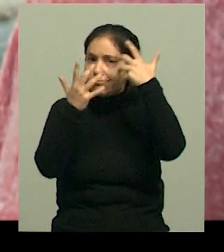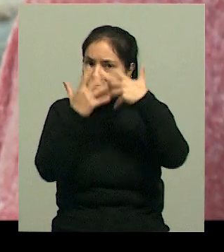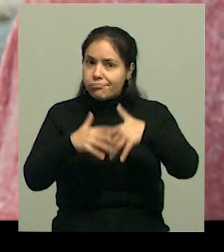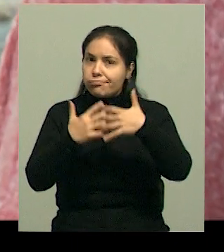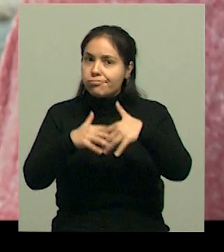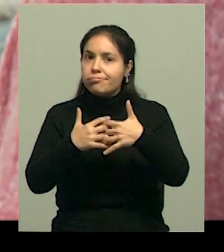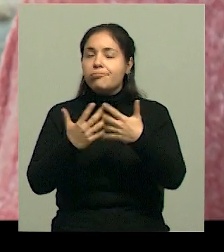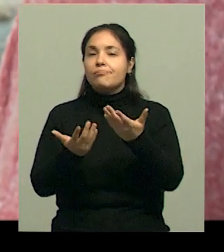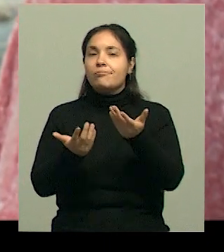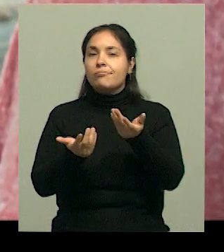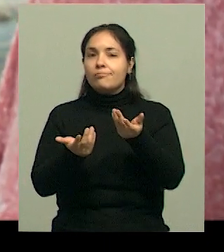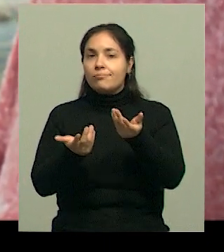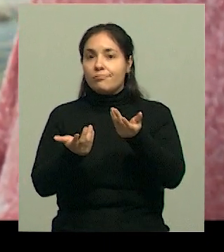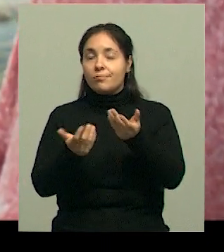que